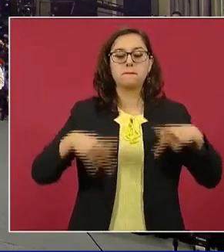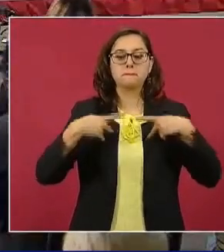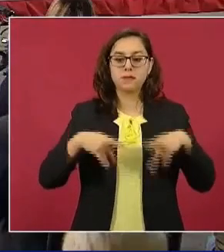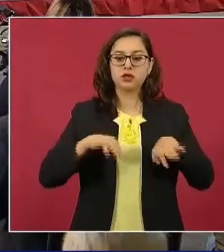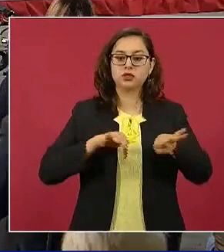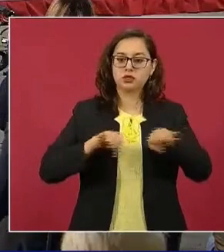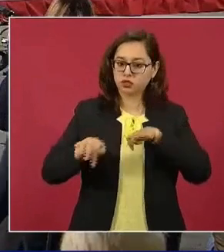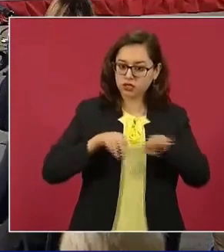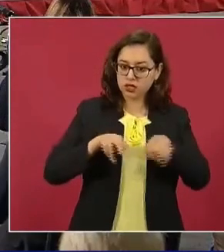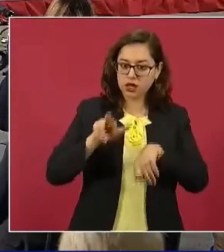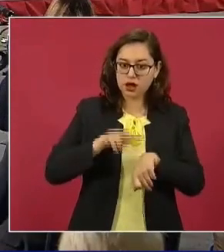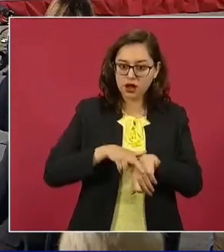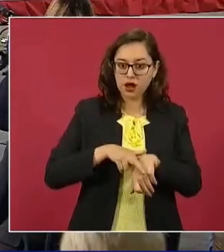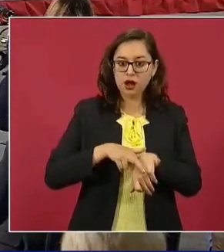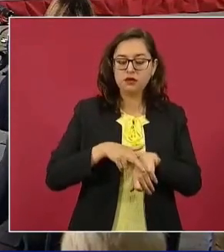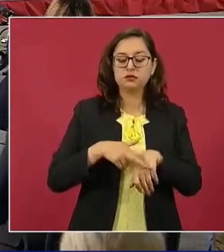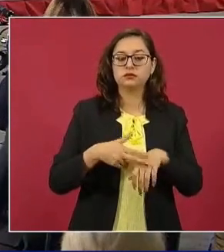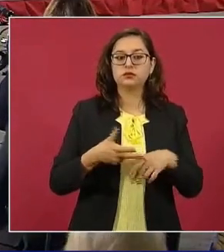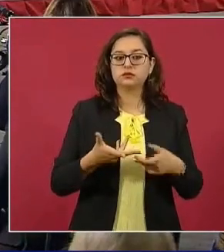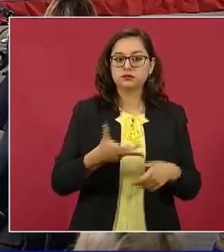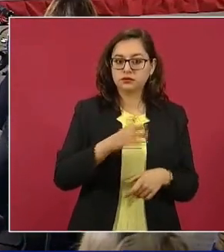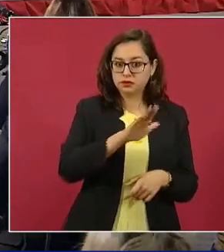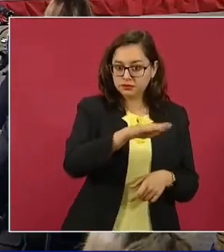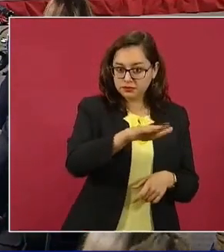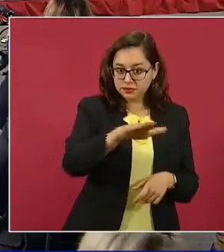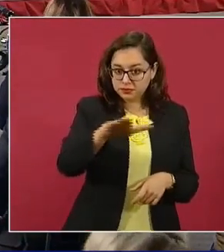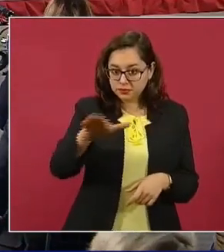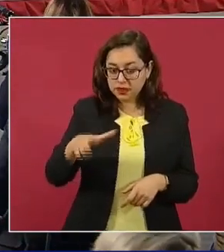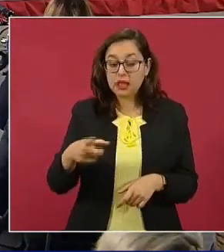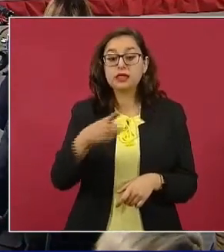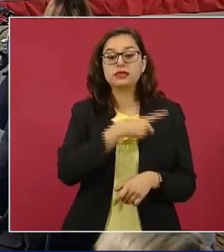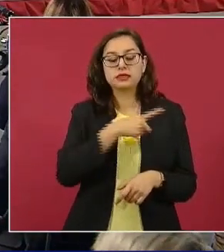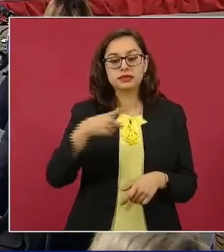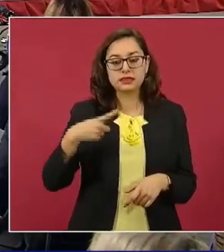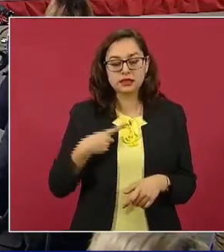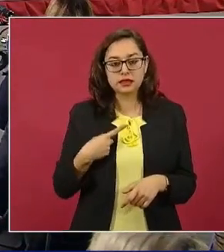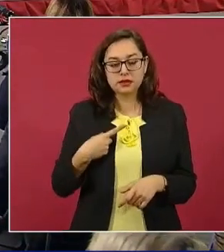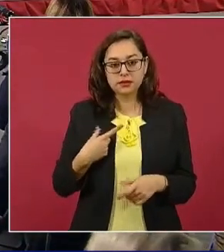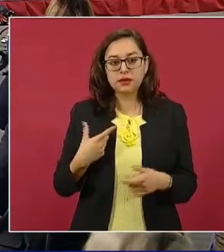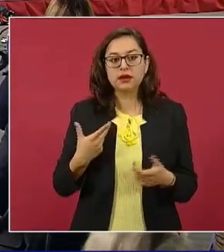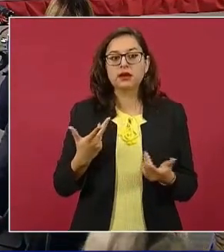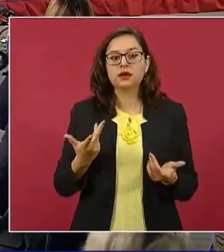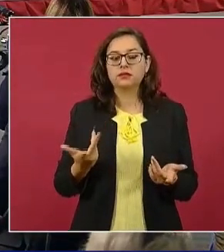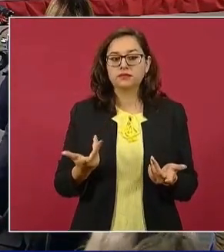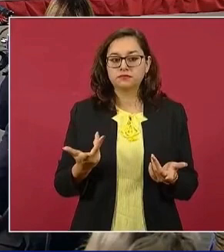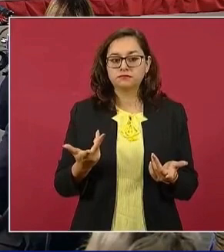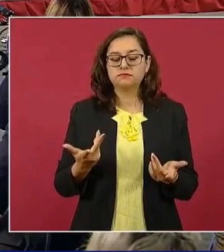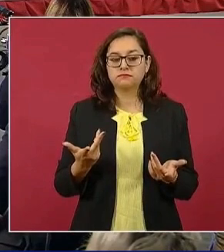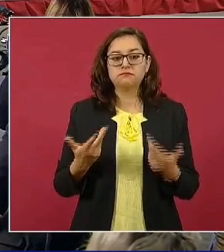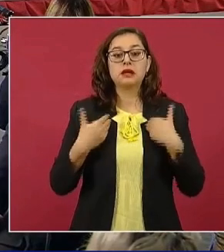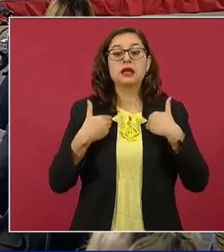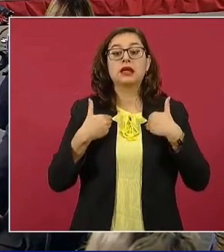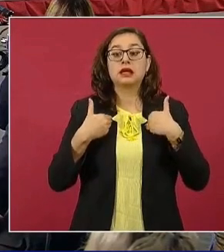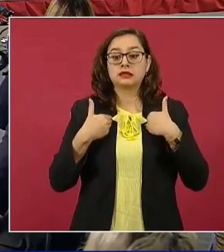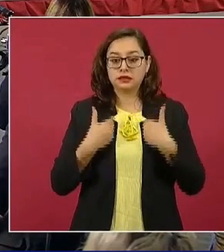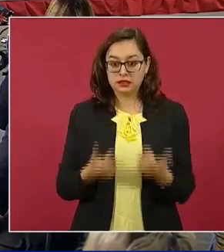a que se tenga en cuenta que no se puede